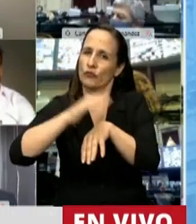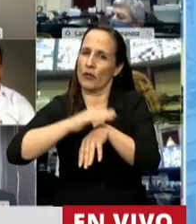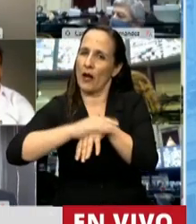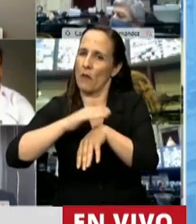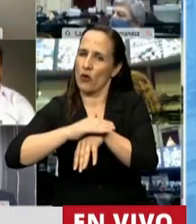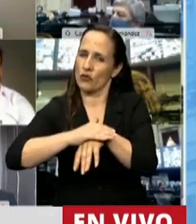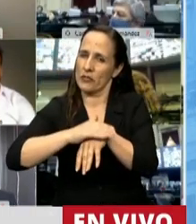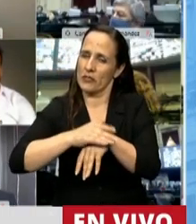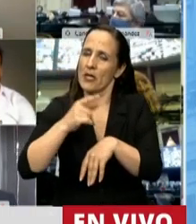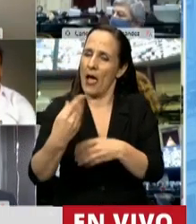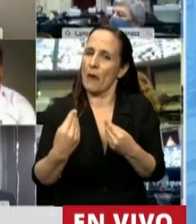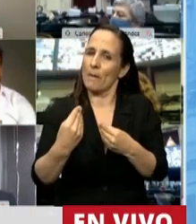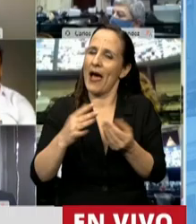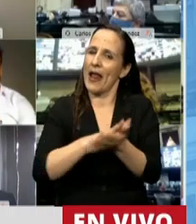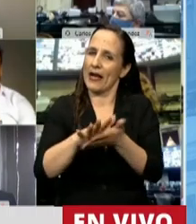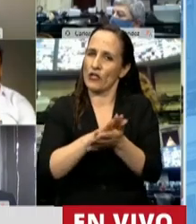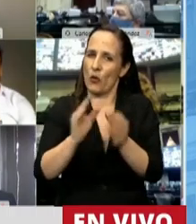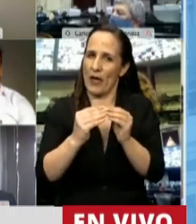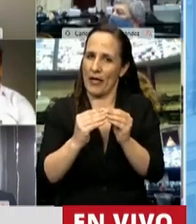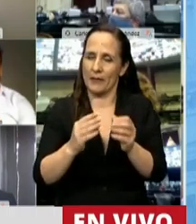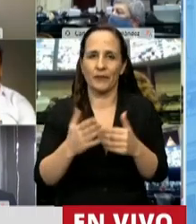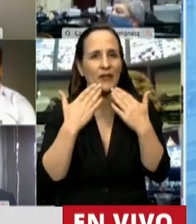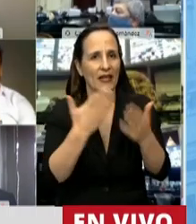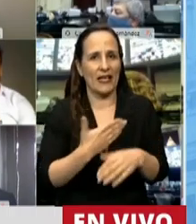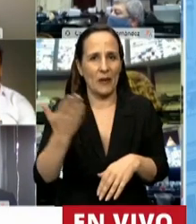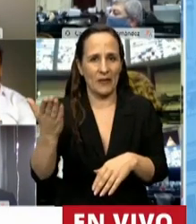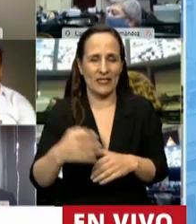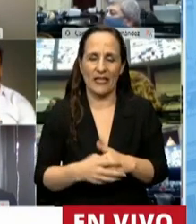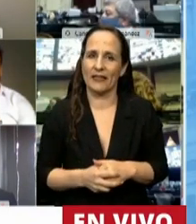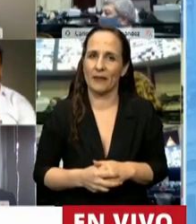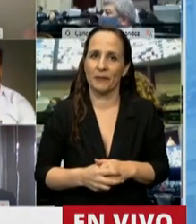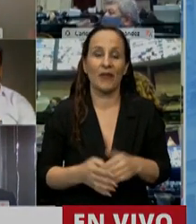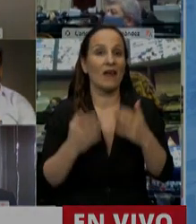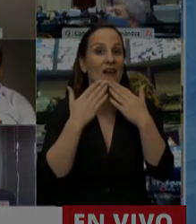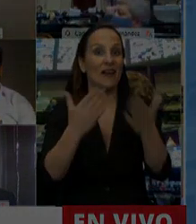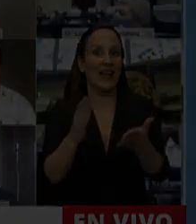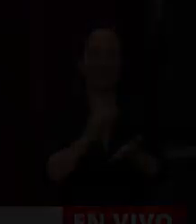rápidamente para resolver esta cuestión gracias presidente gracias diputado